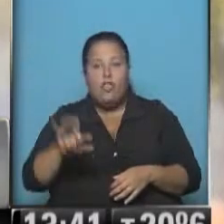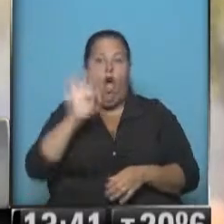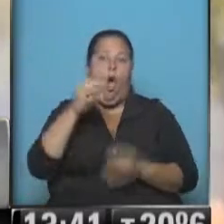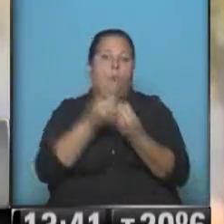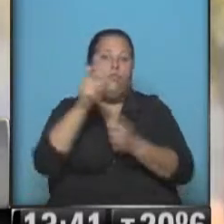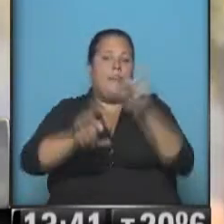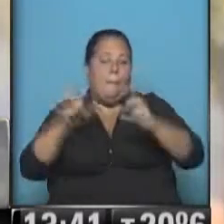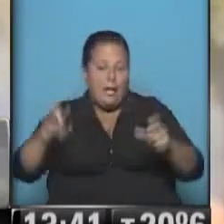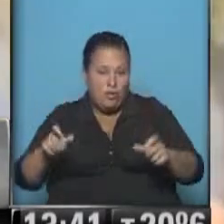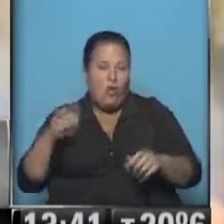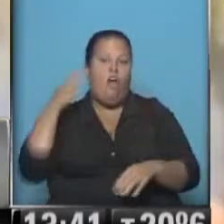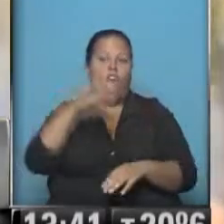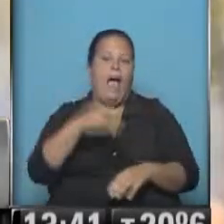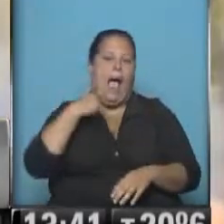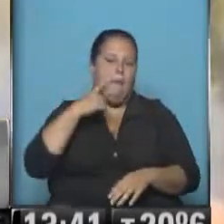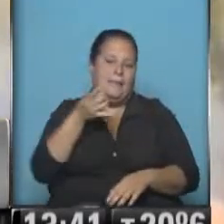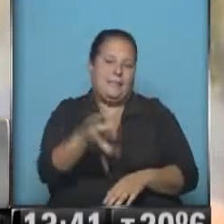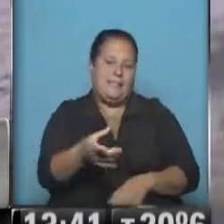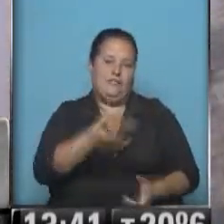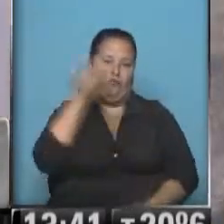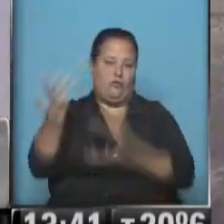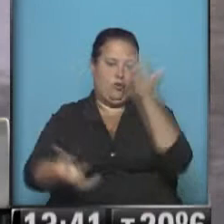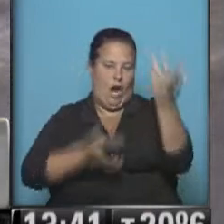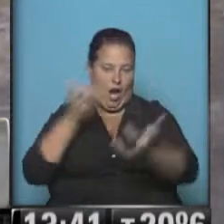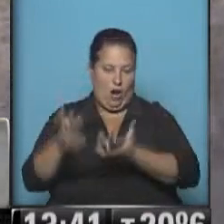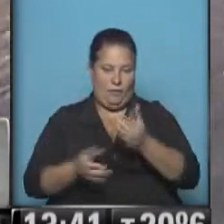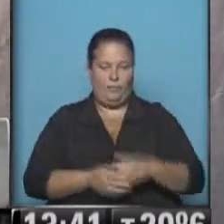varias personas que tuvieron intención de ocasionar un incendio.